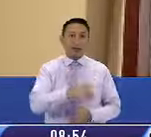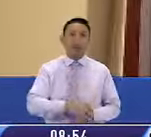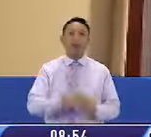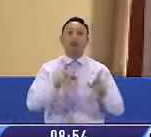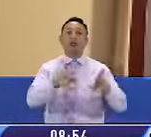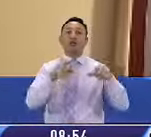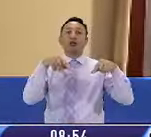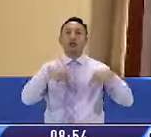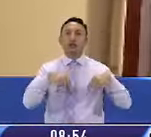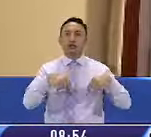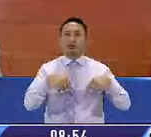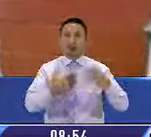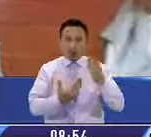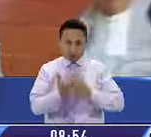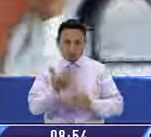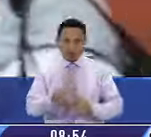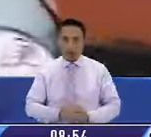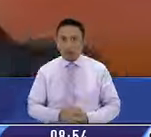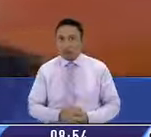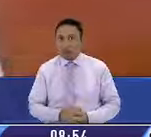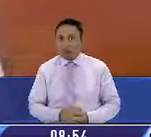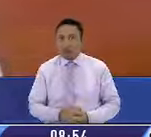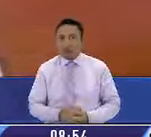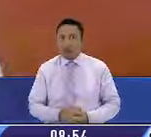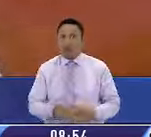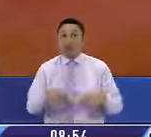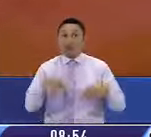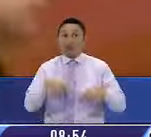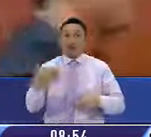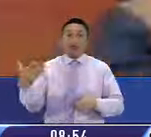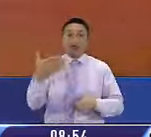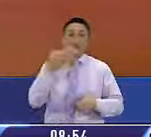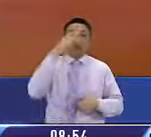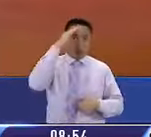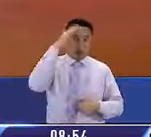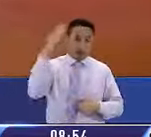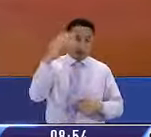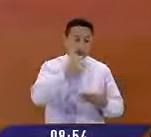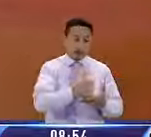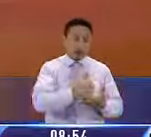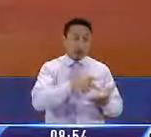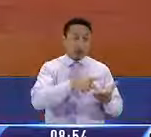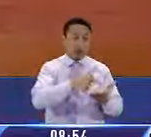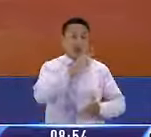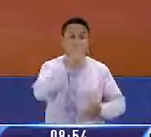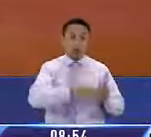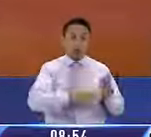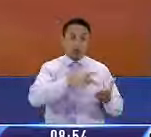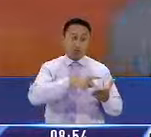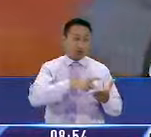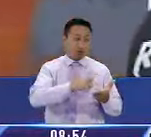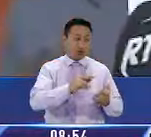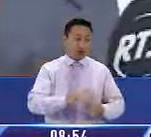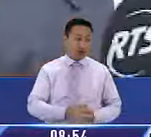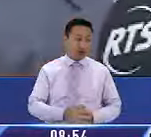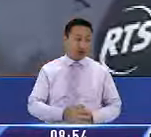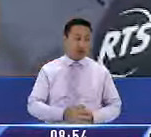los permisos actualizados. Aquí tienen que acercarse a la Intendencia de Policía para que puedan cancelar la multa correspondiente, la